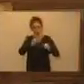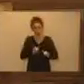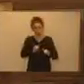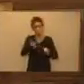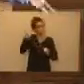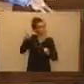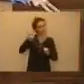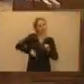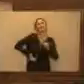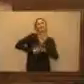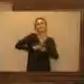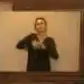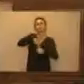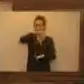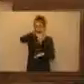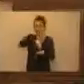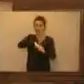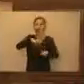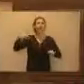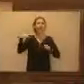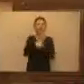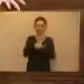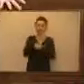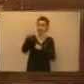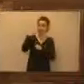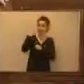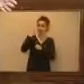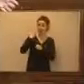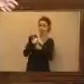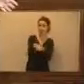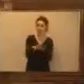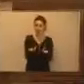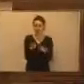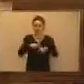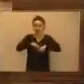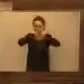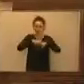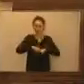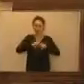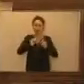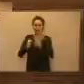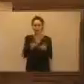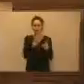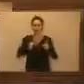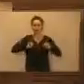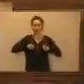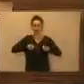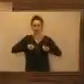para que ni existan ni vuelvan a existir. Señoría, vaya concluyendo. Y me sigue los casos, plantea iniciativas